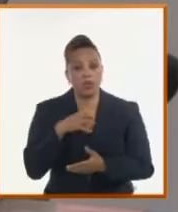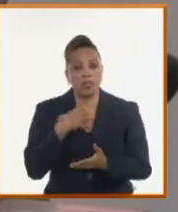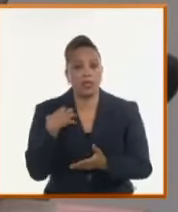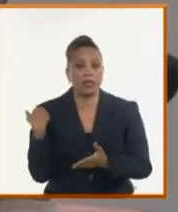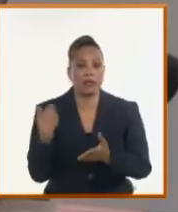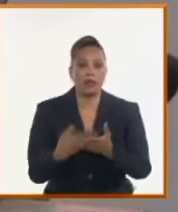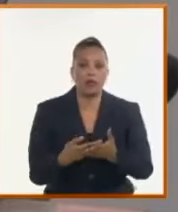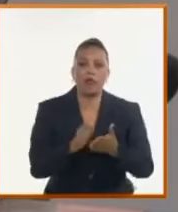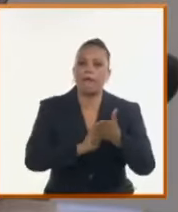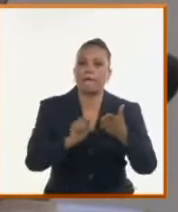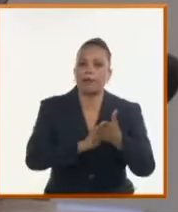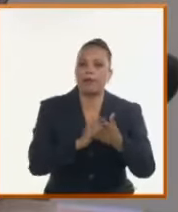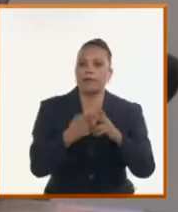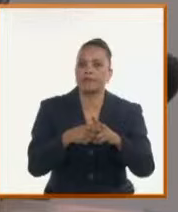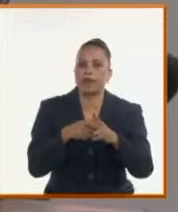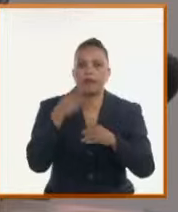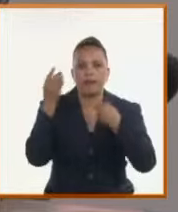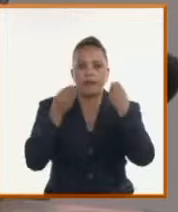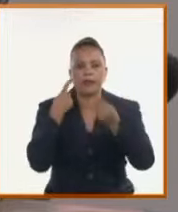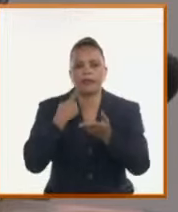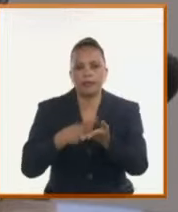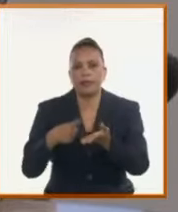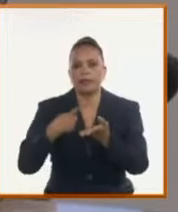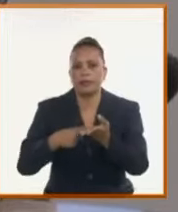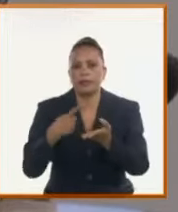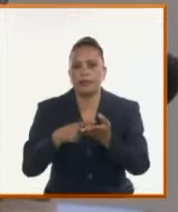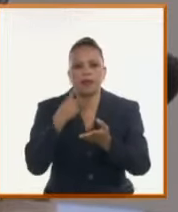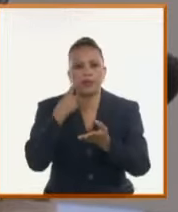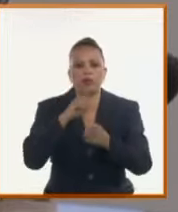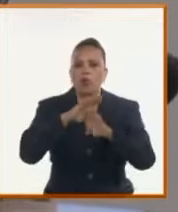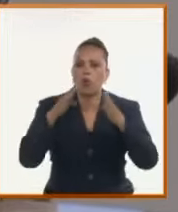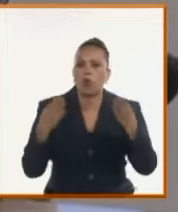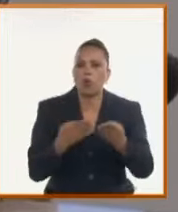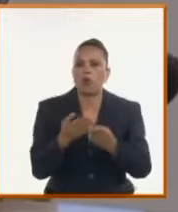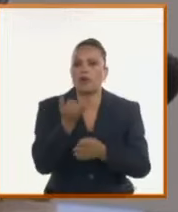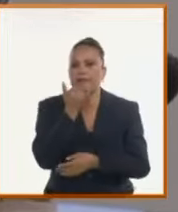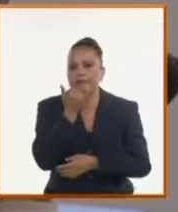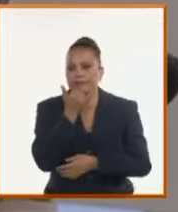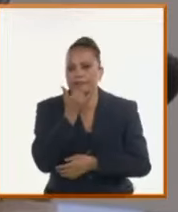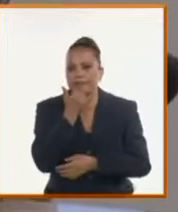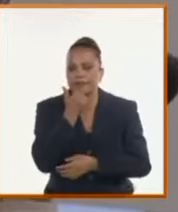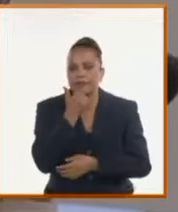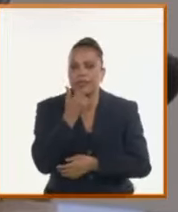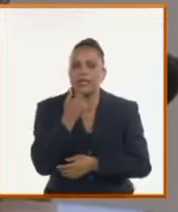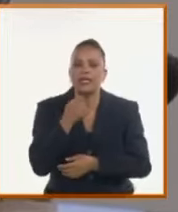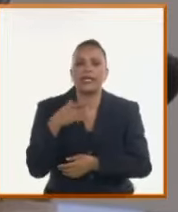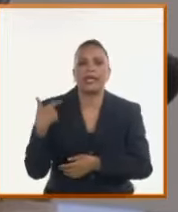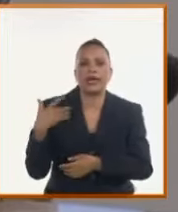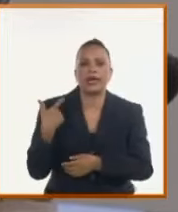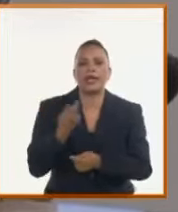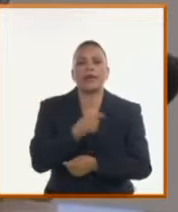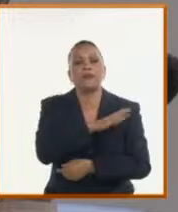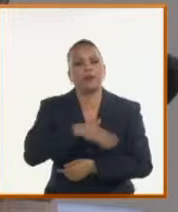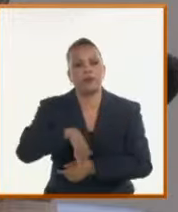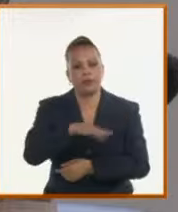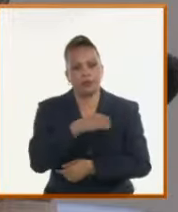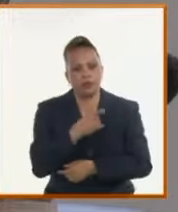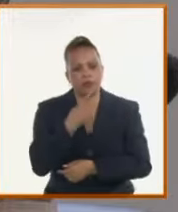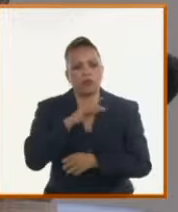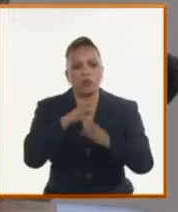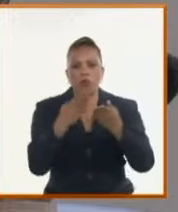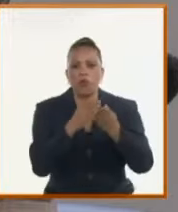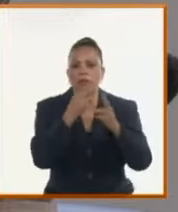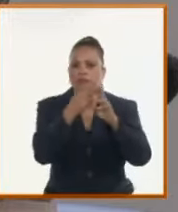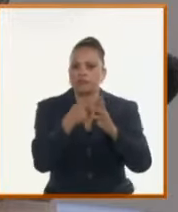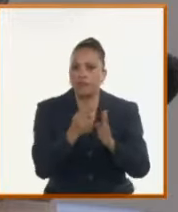están analizando semanalmente todas las insatisfacciones eh obtenidas Por la población y esas insatisfacciones se